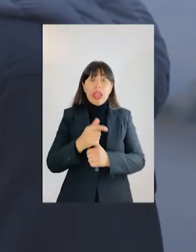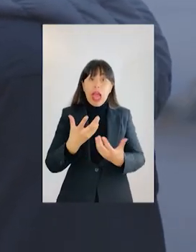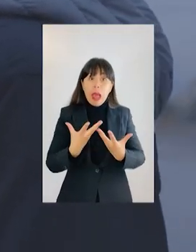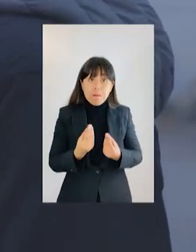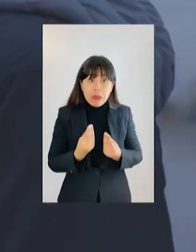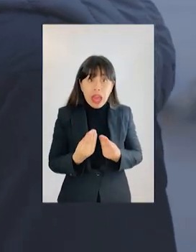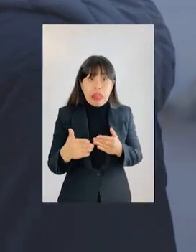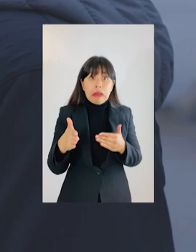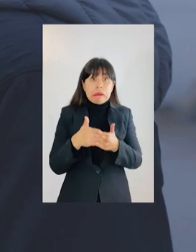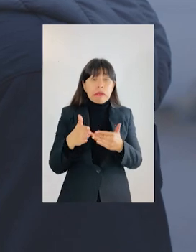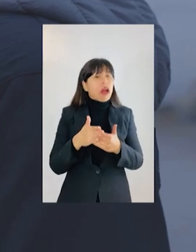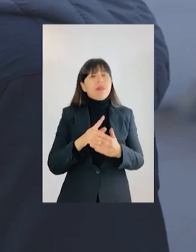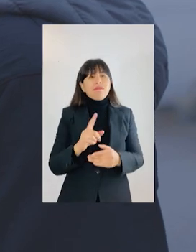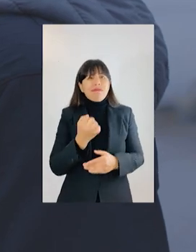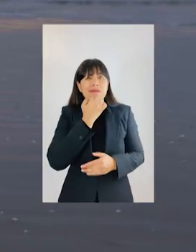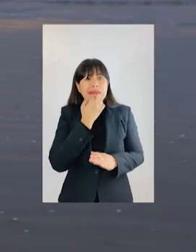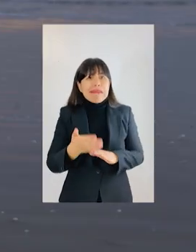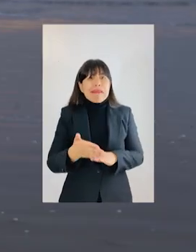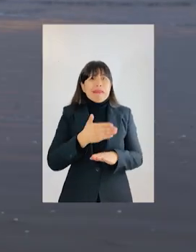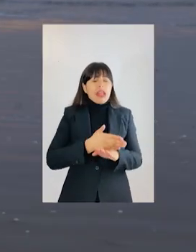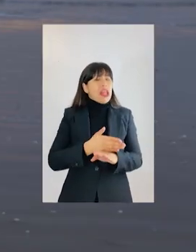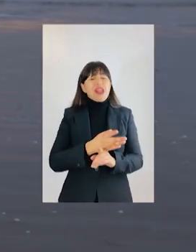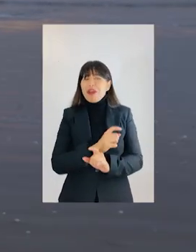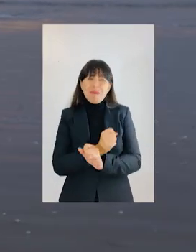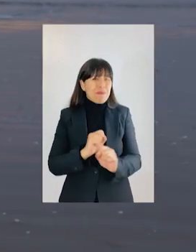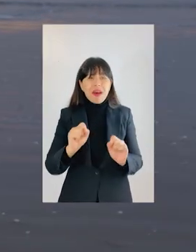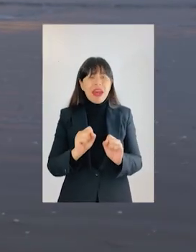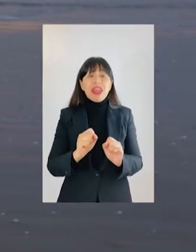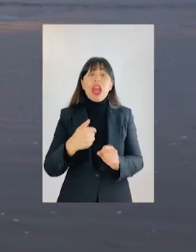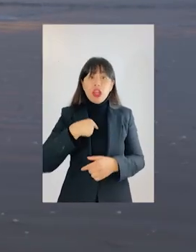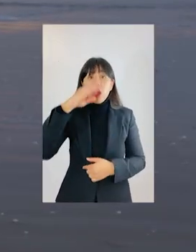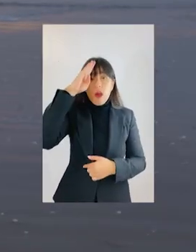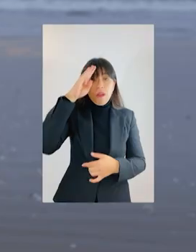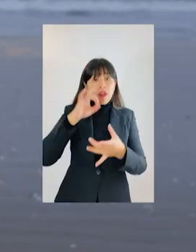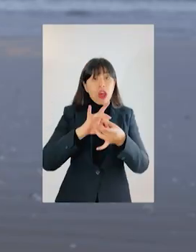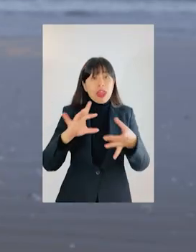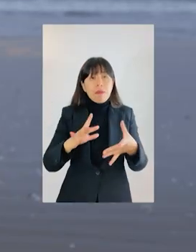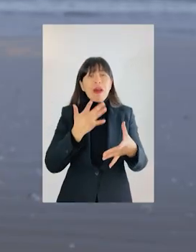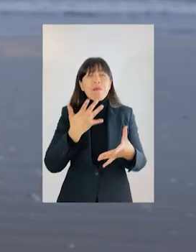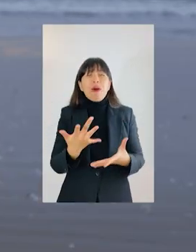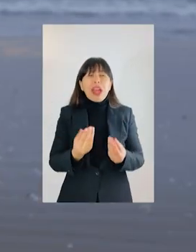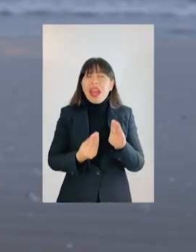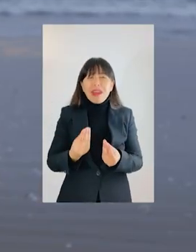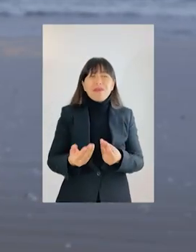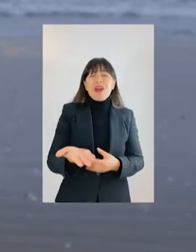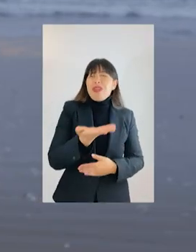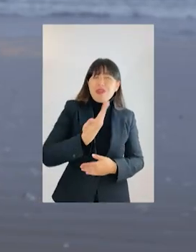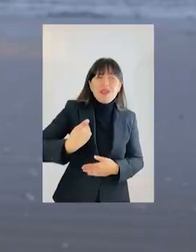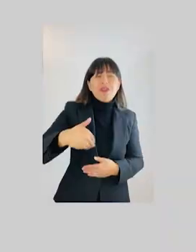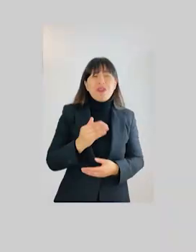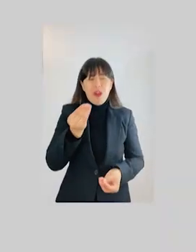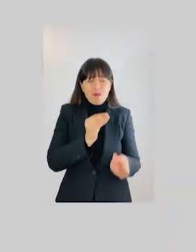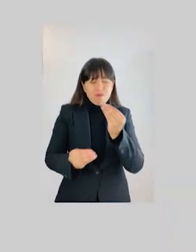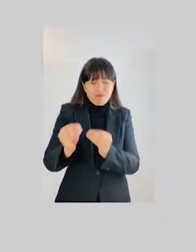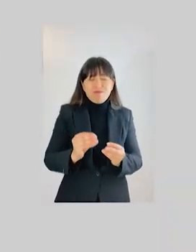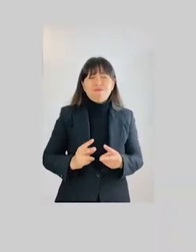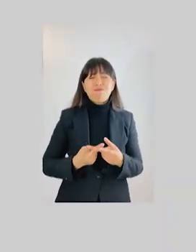Sería imperdonable echar pie atrás. Yo confío en nuestra democracia. Mal que mal, su destino depende de nosotros.